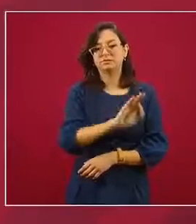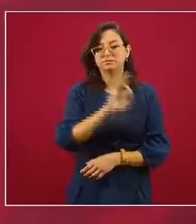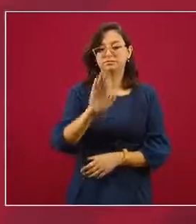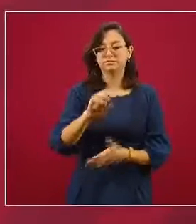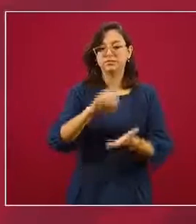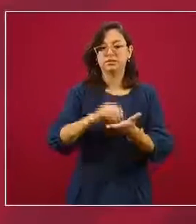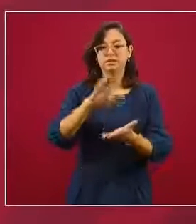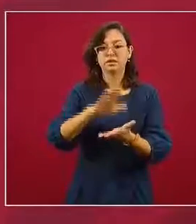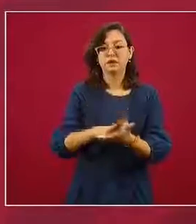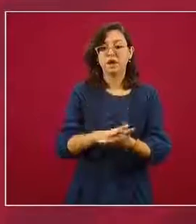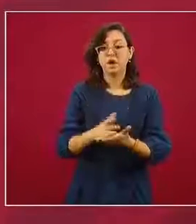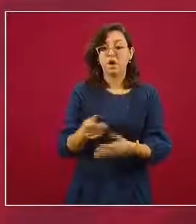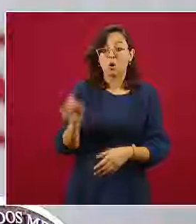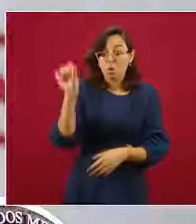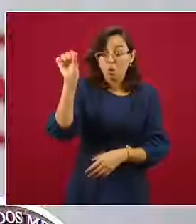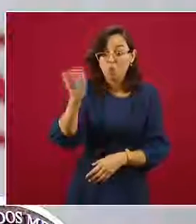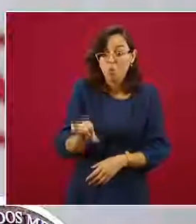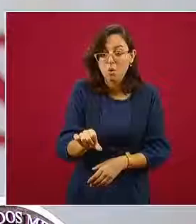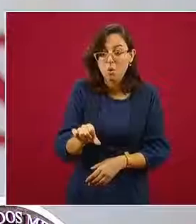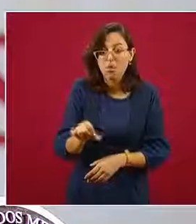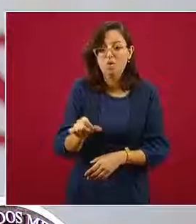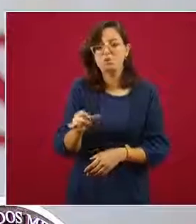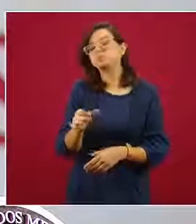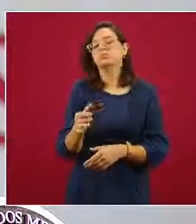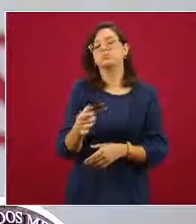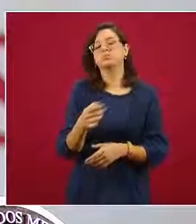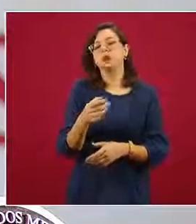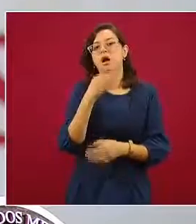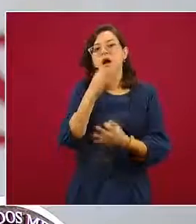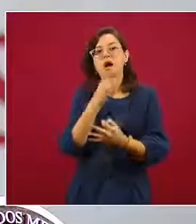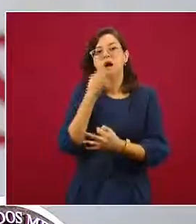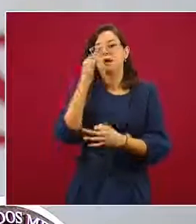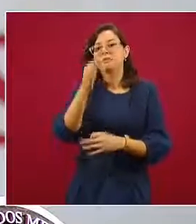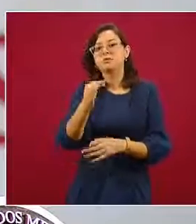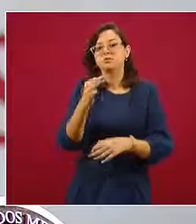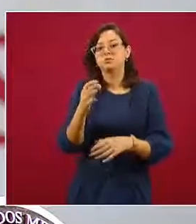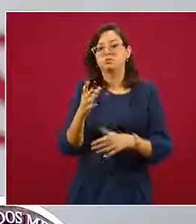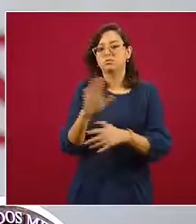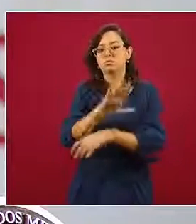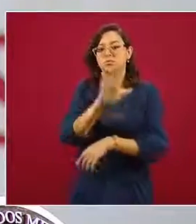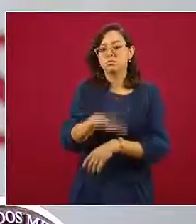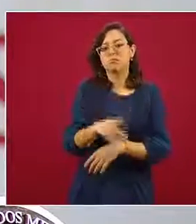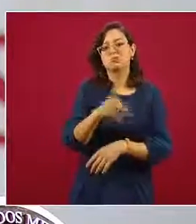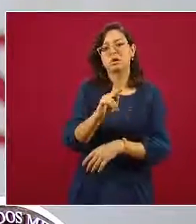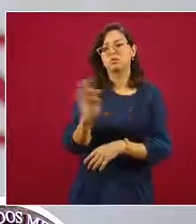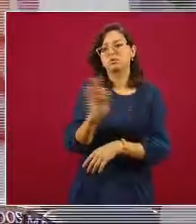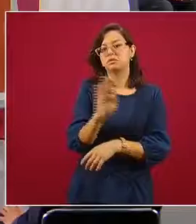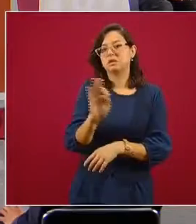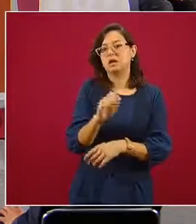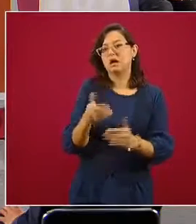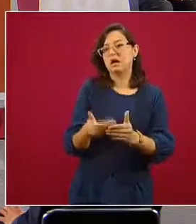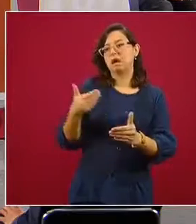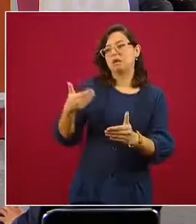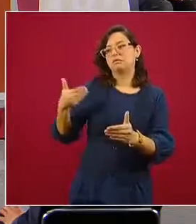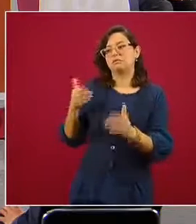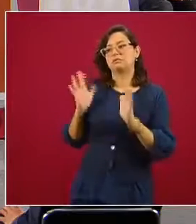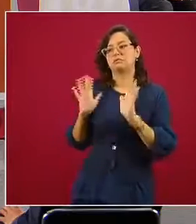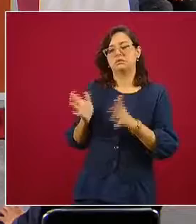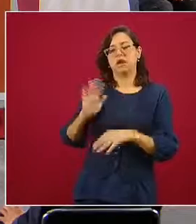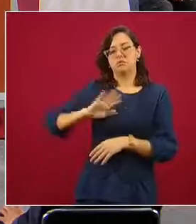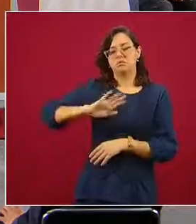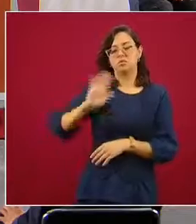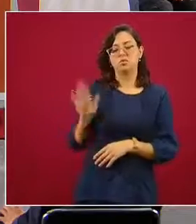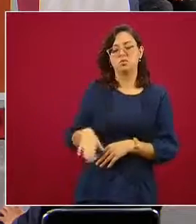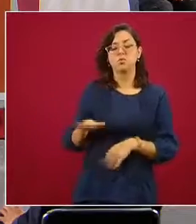no necesariamente es la fecha en la que se comunica o confirma las defunciones. Y hemos hablado varias veces de cómo